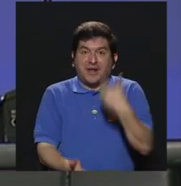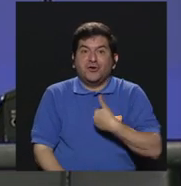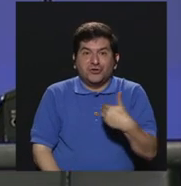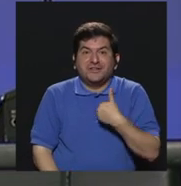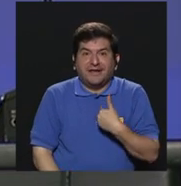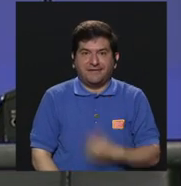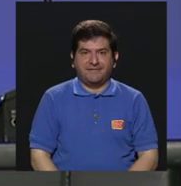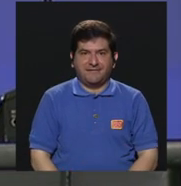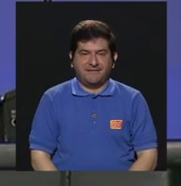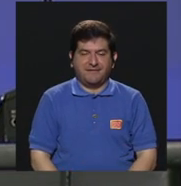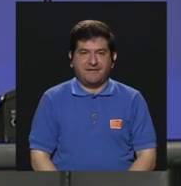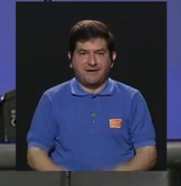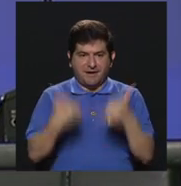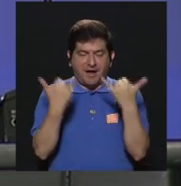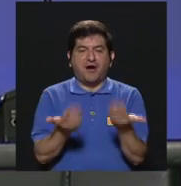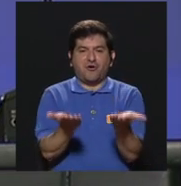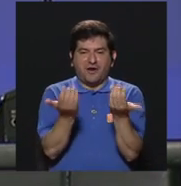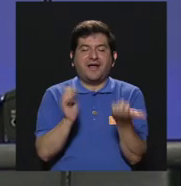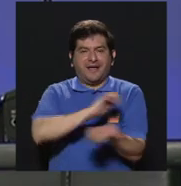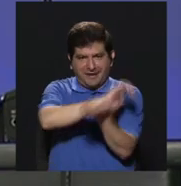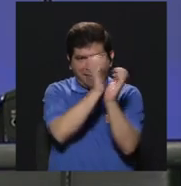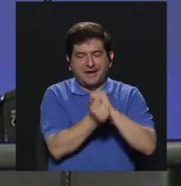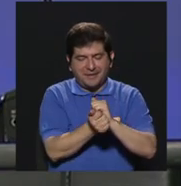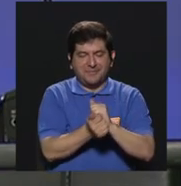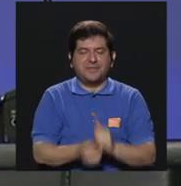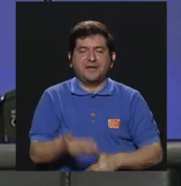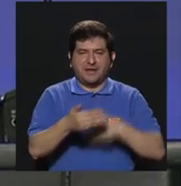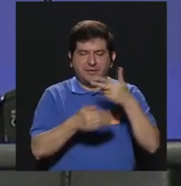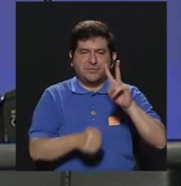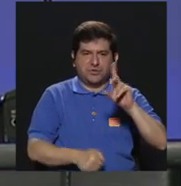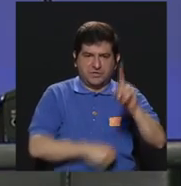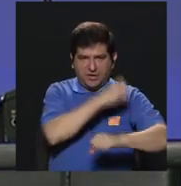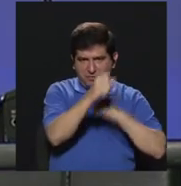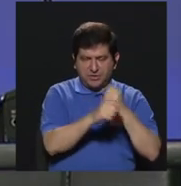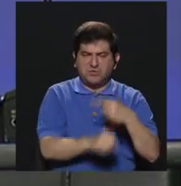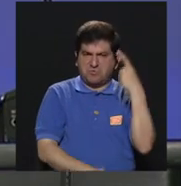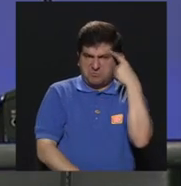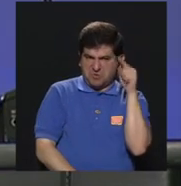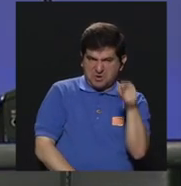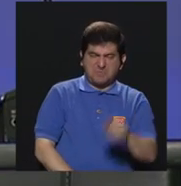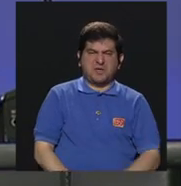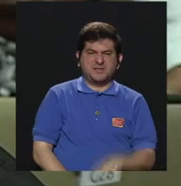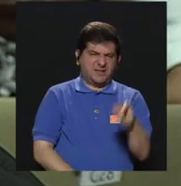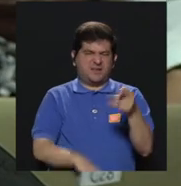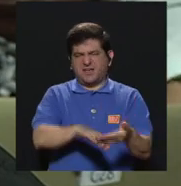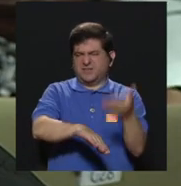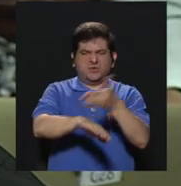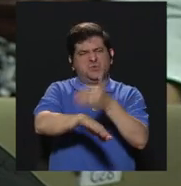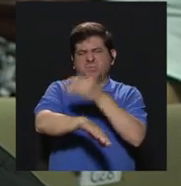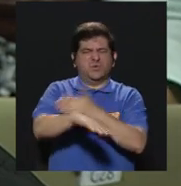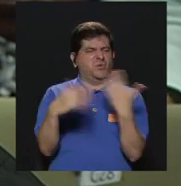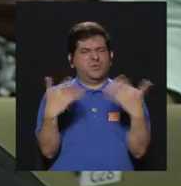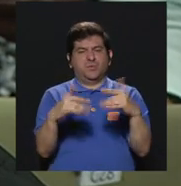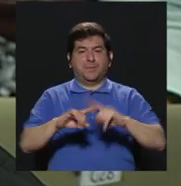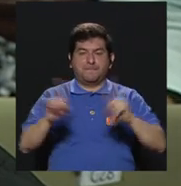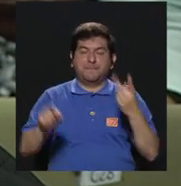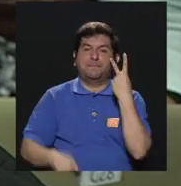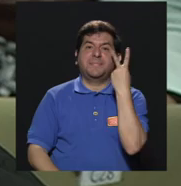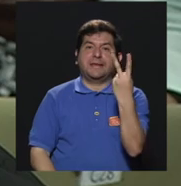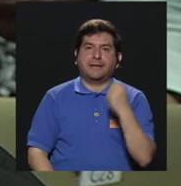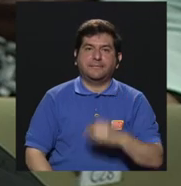Por cierto, que hay fuerzas ahora que lo quieren cambiar, después de 21 años, porque lo consideran muy progresista. Pero